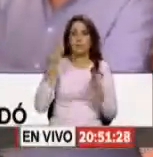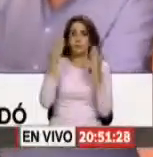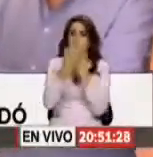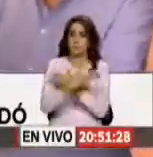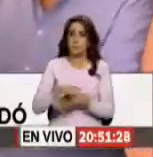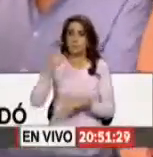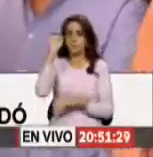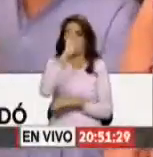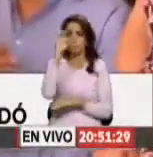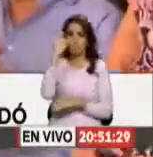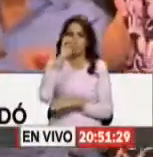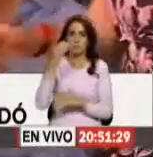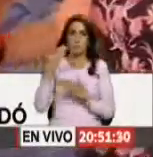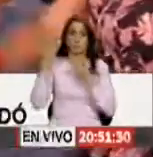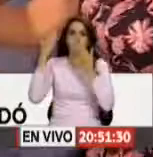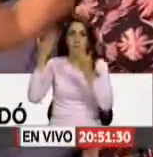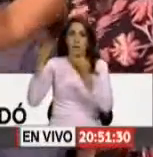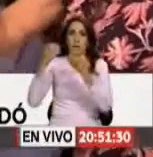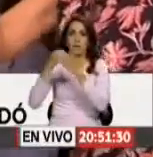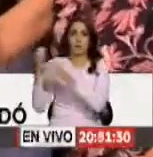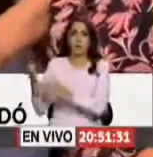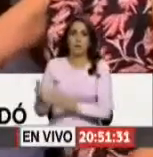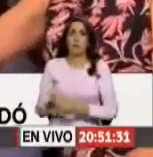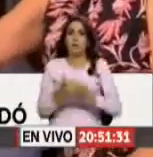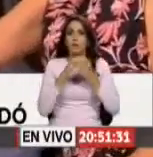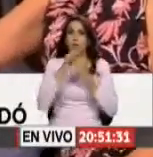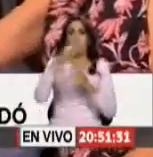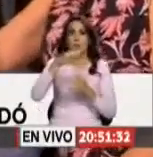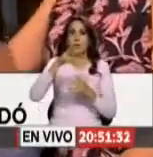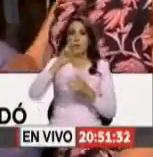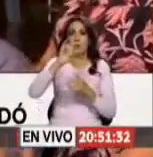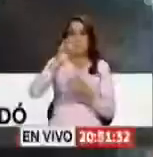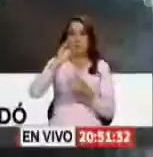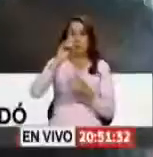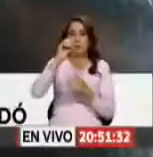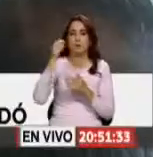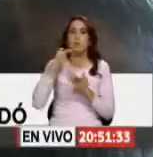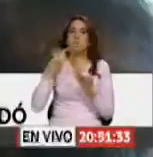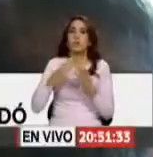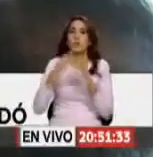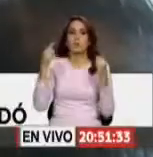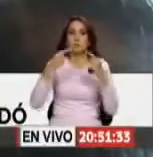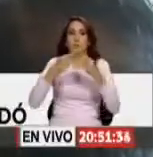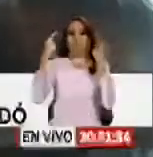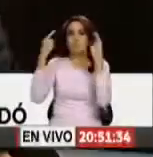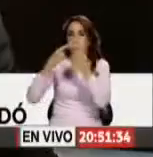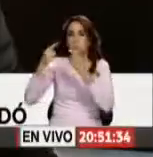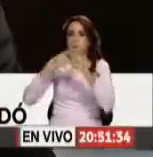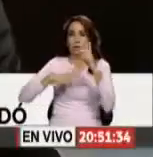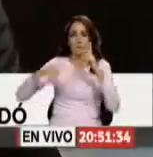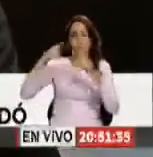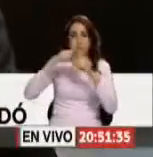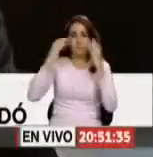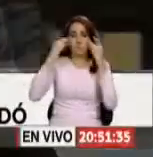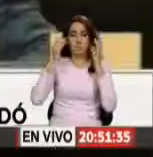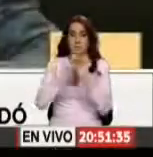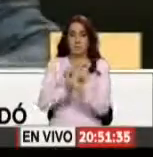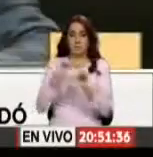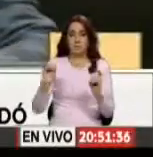la institución abrió una primera indagación contra Guaidó por supuestos hechos violentos que no se precisan hasta la fecha.